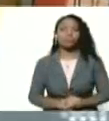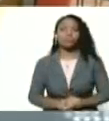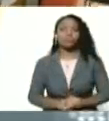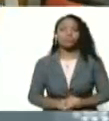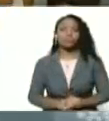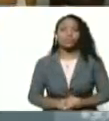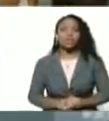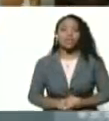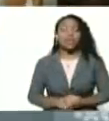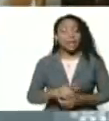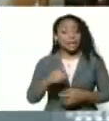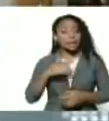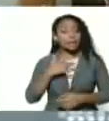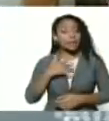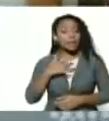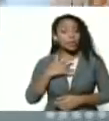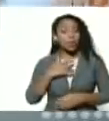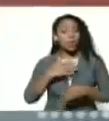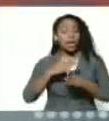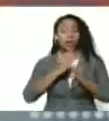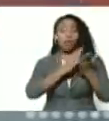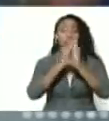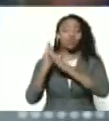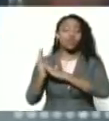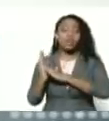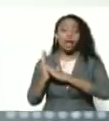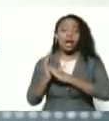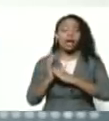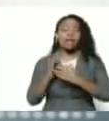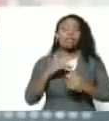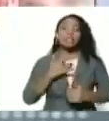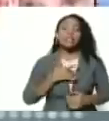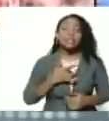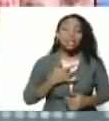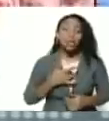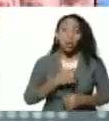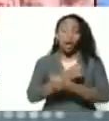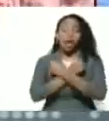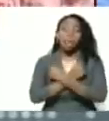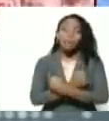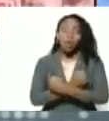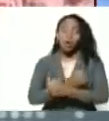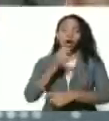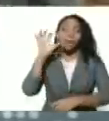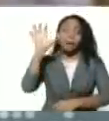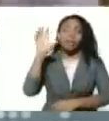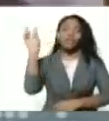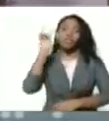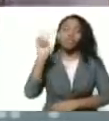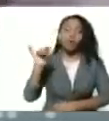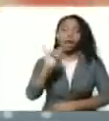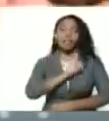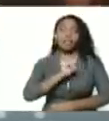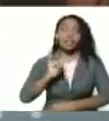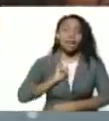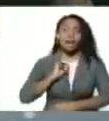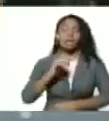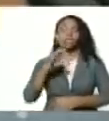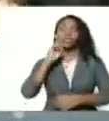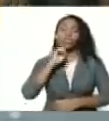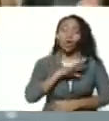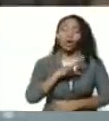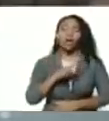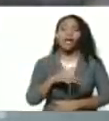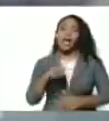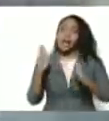en el sentido de comunidad, en el sentido y el amor a la patria, a Venezuela, su identidad, su historia.